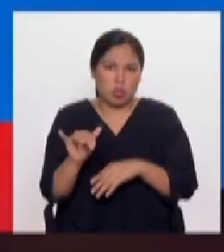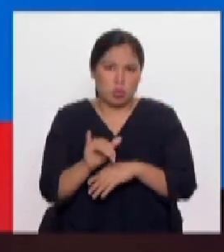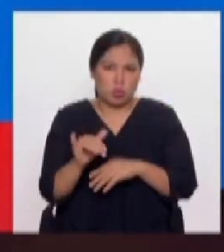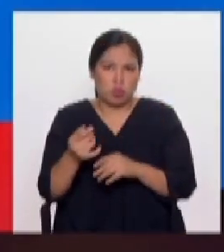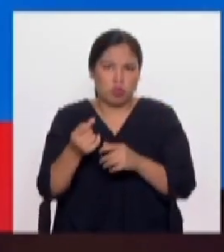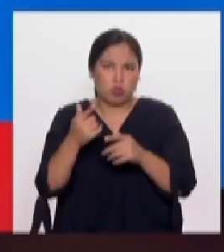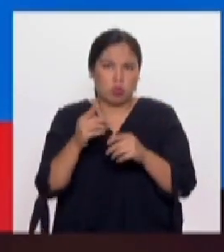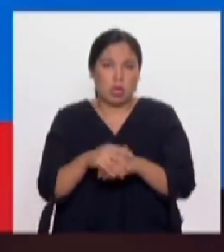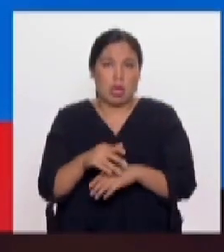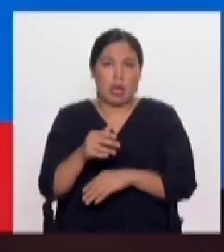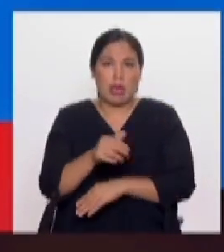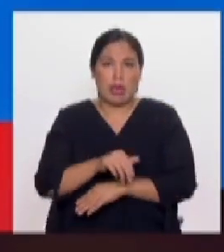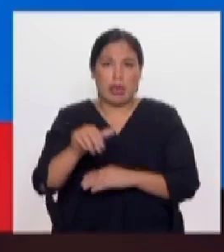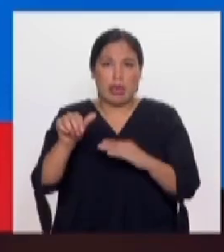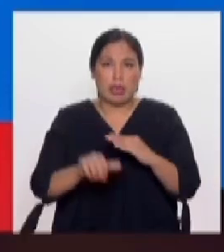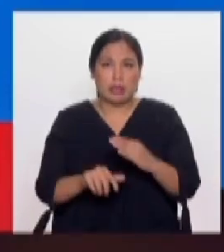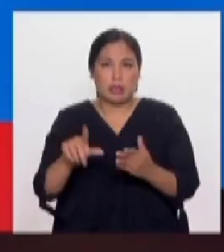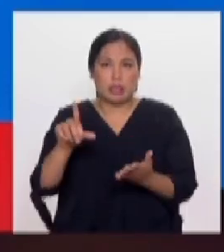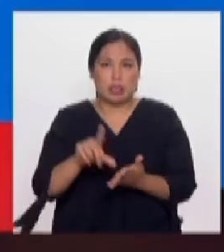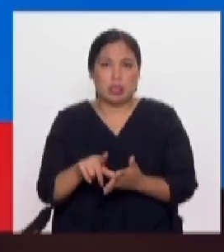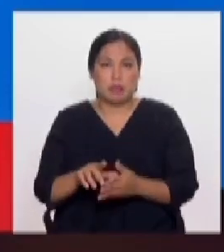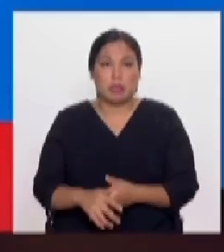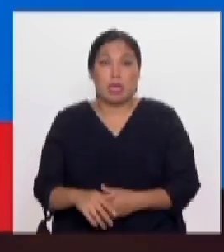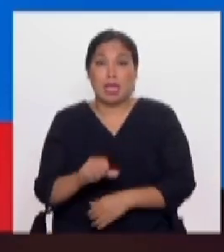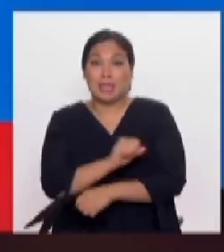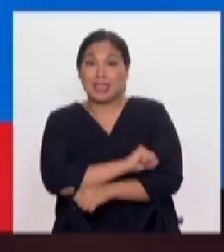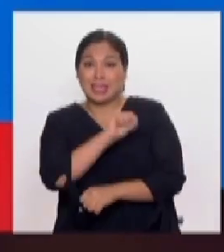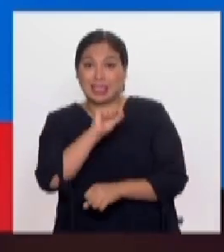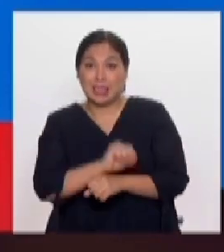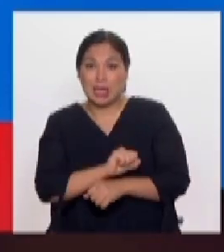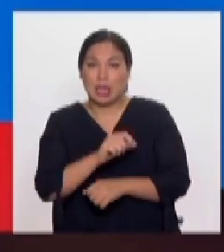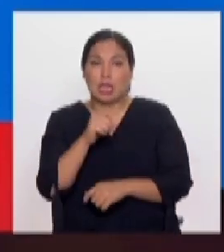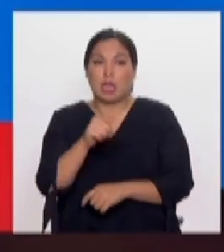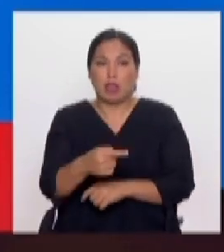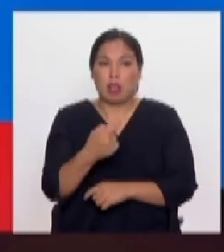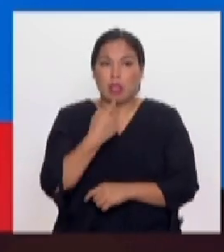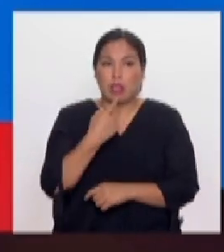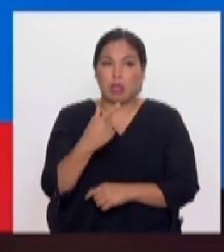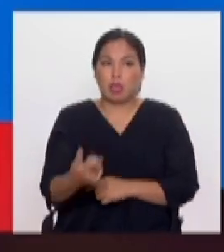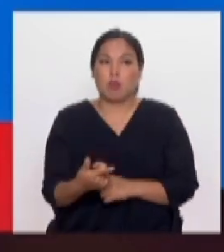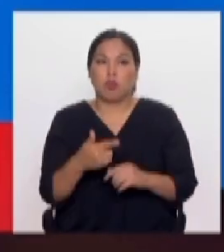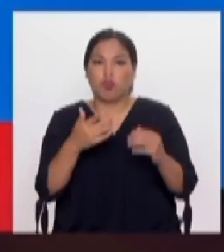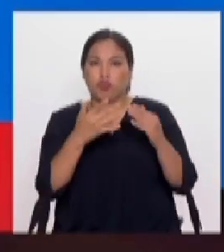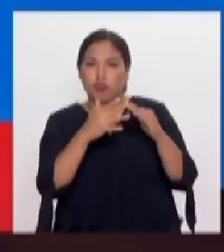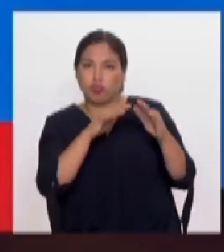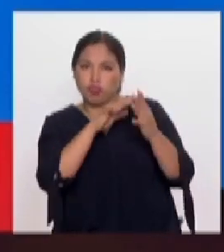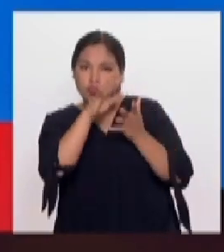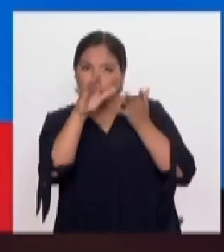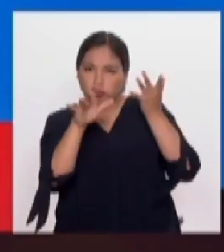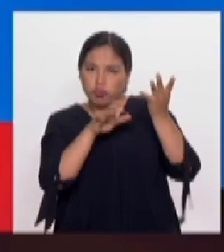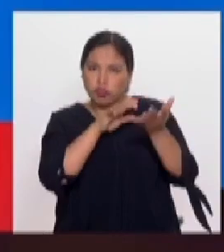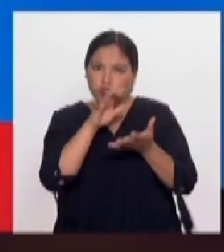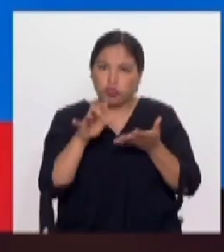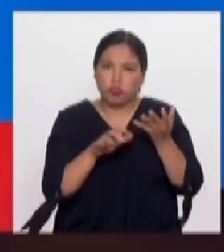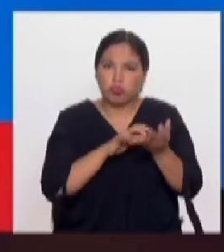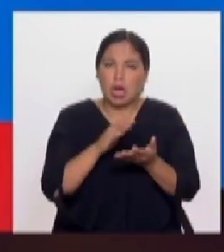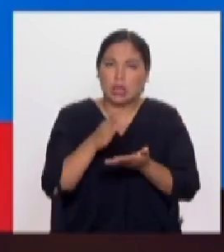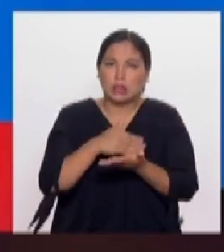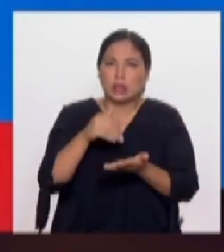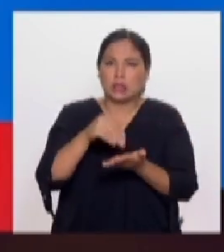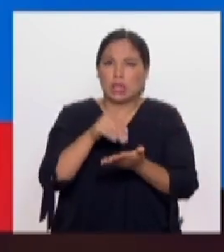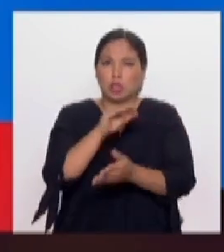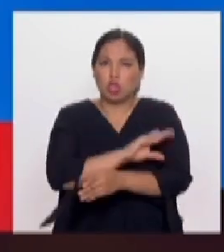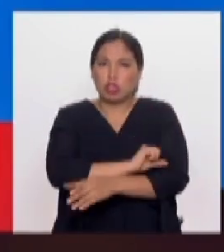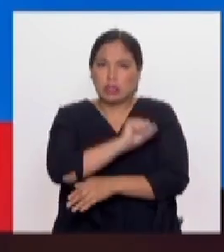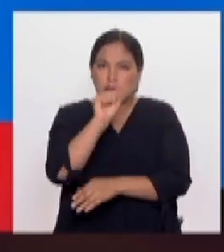de Ancash y Lima. Con respecto a la sierra, tenemos pues que la nubosidad está presente principalmente en lo que es Sierra Centro y en